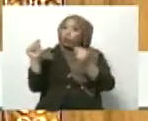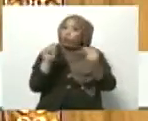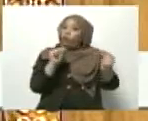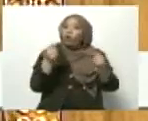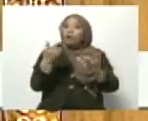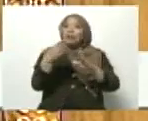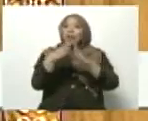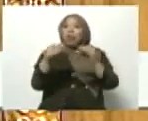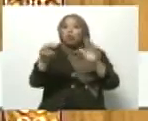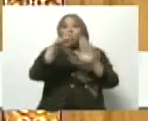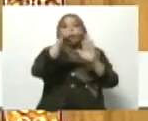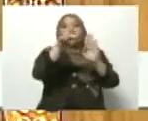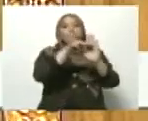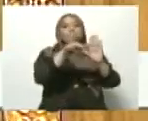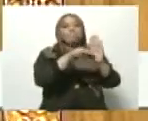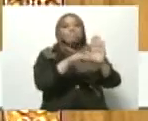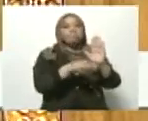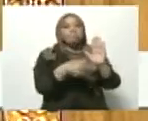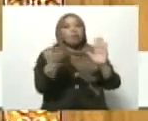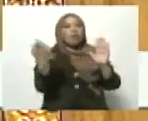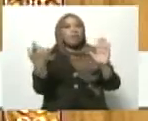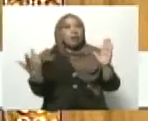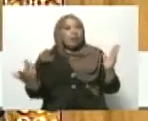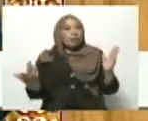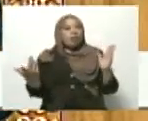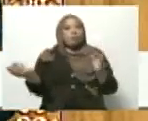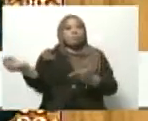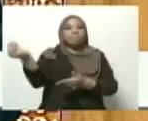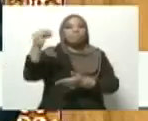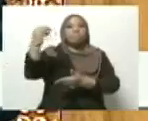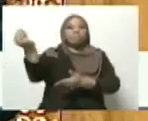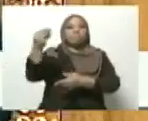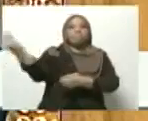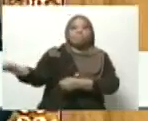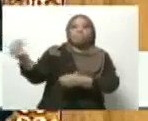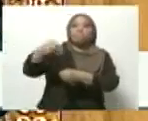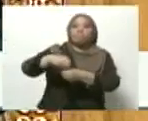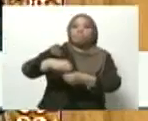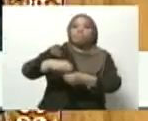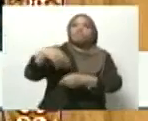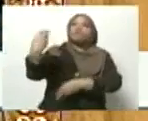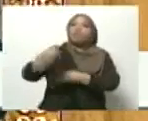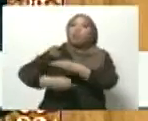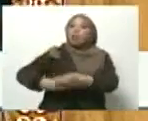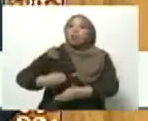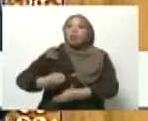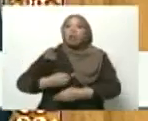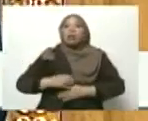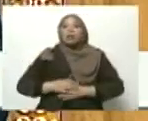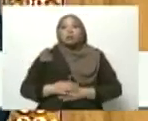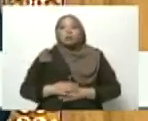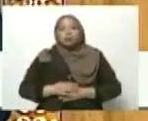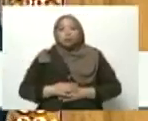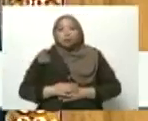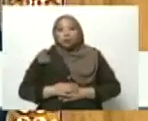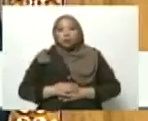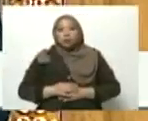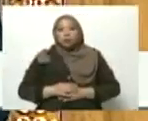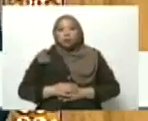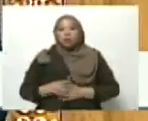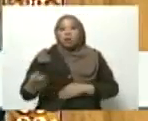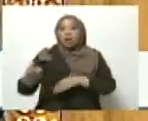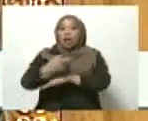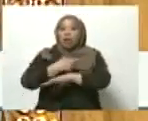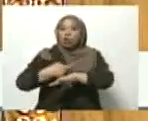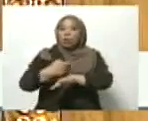Él nombra, muy importante que Gudró siempre dice, yo siempre estoy convencido y lo juro aquí, el gobierno de